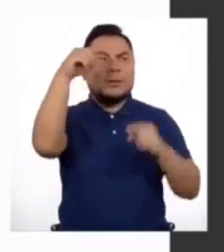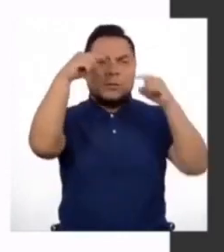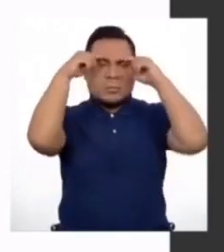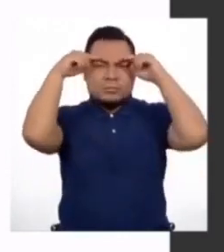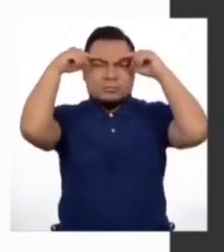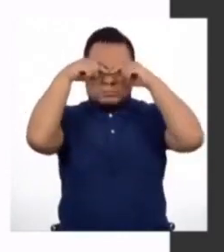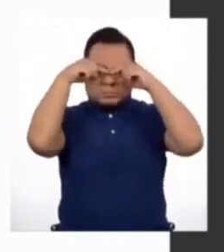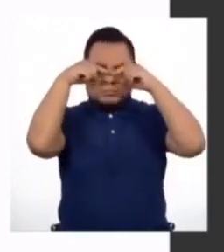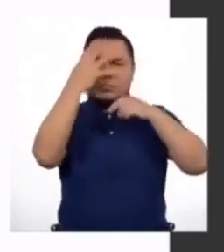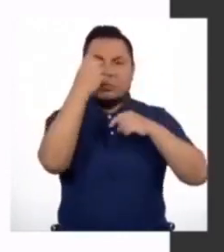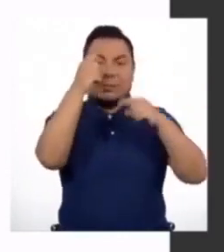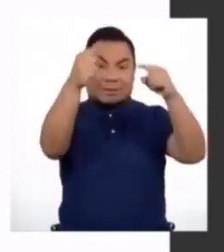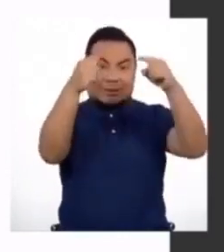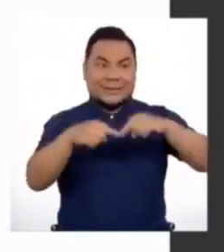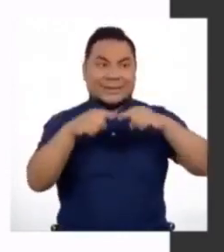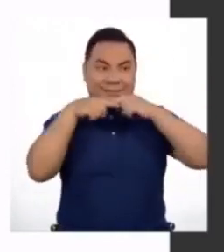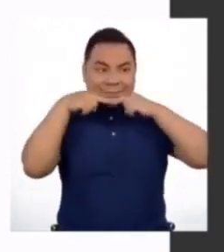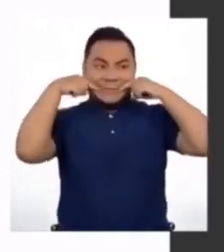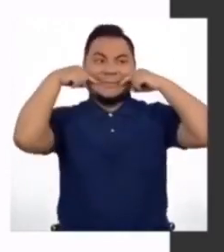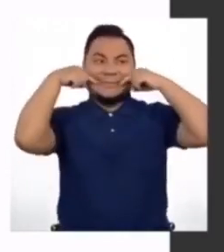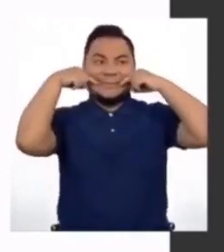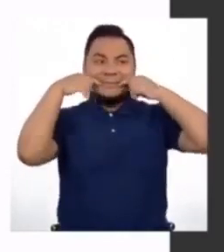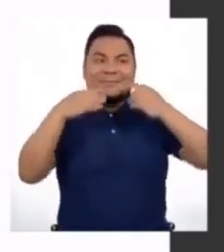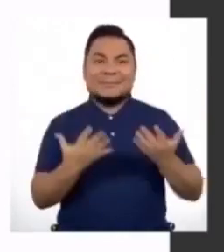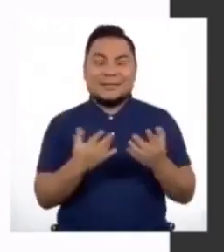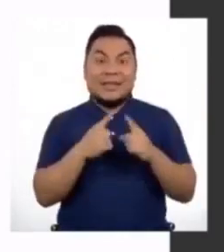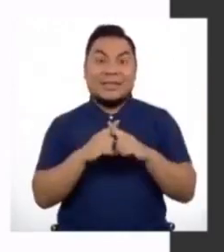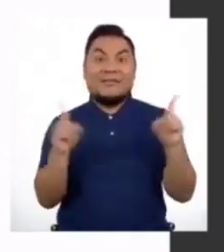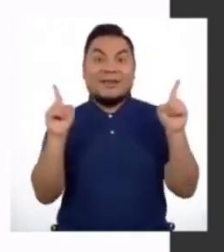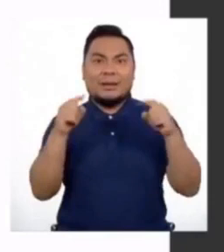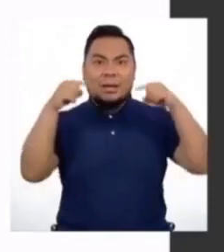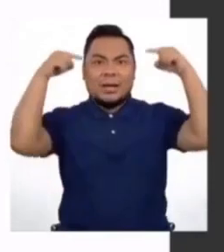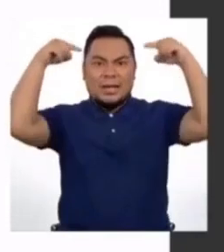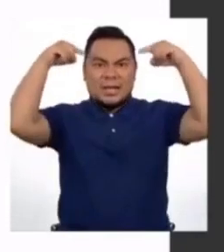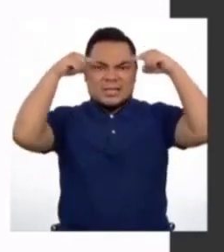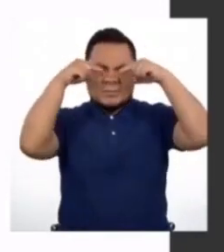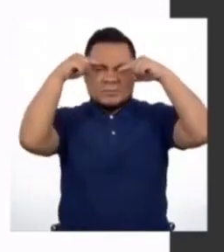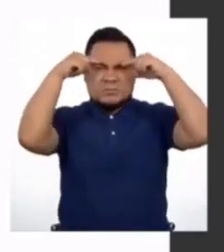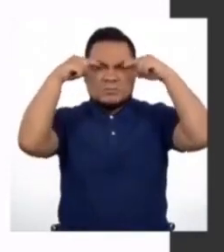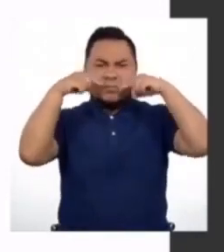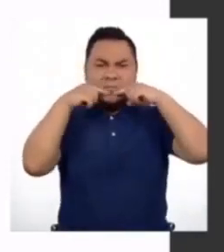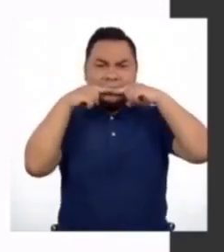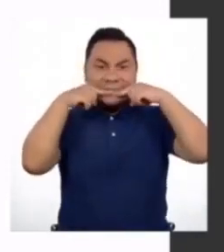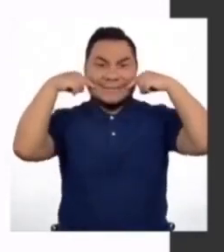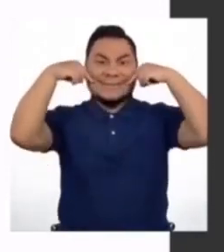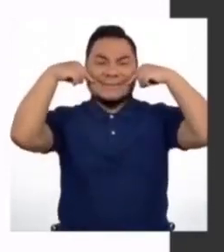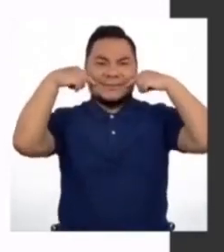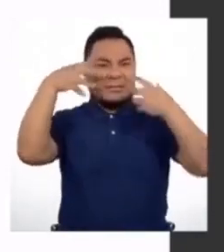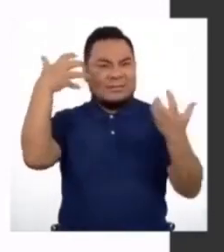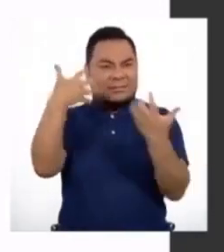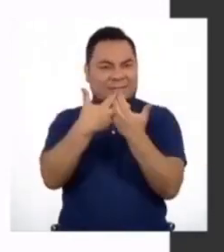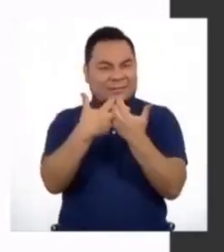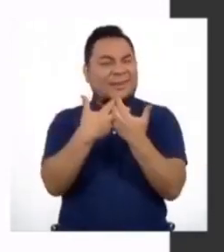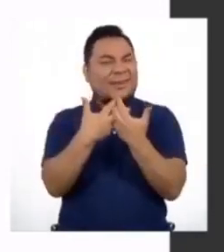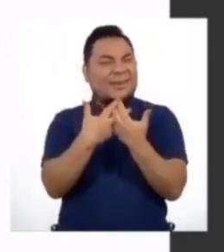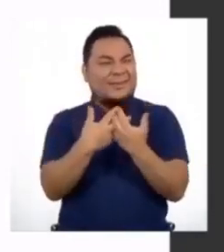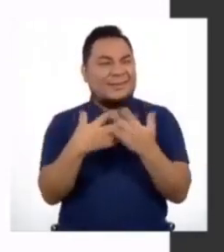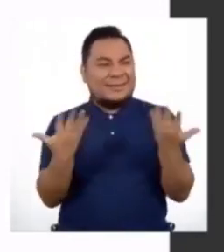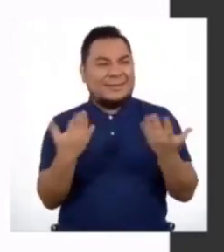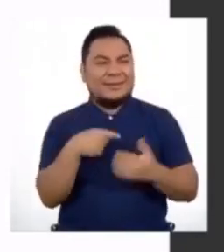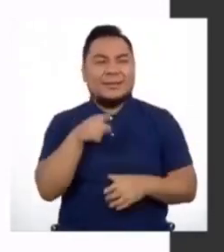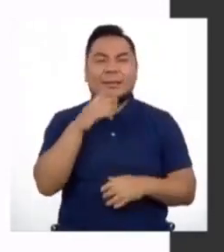molesta, y la boca sonriente. Nos da un resultado totalmente distinto al que habíamos probado antes. Es un resultado como que de